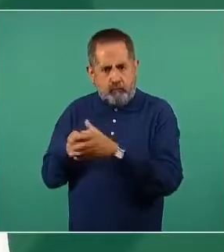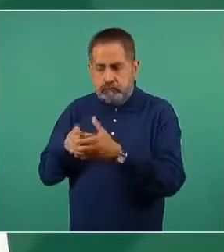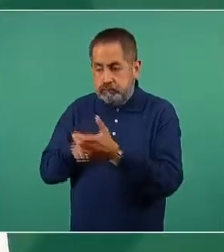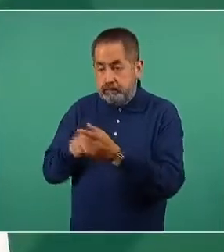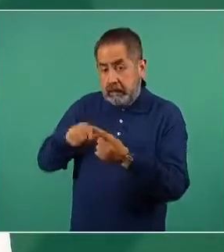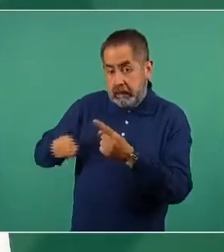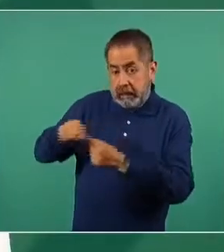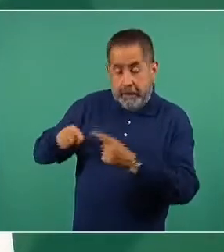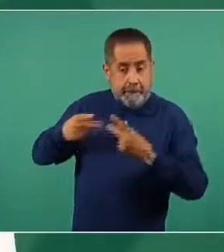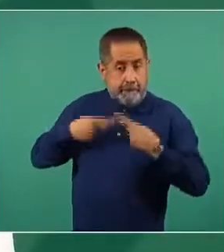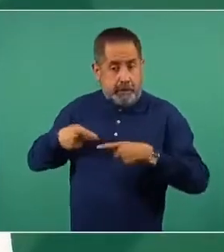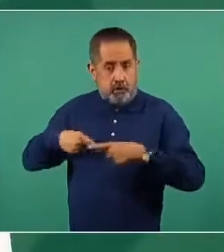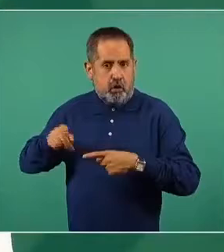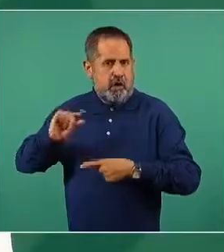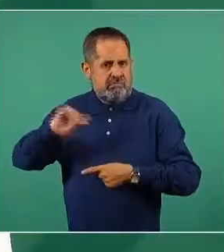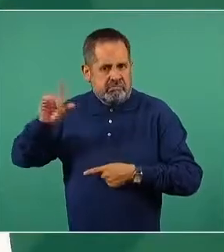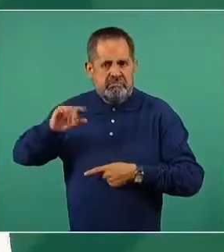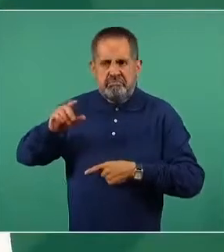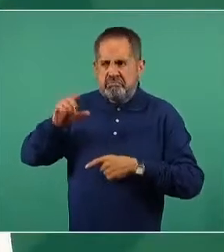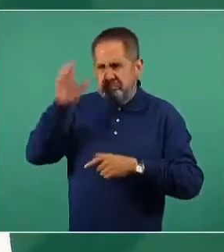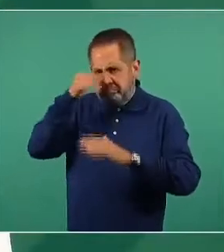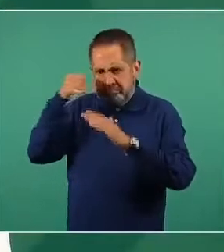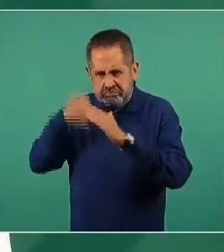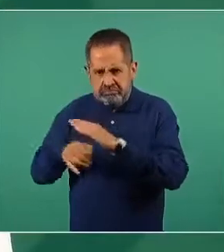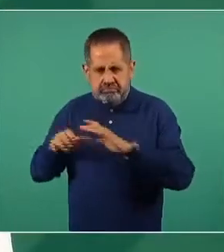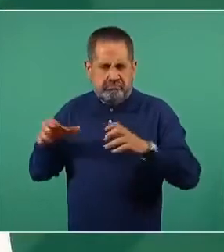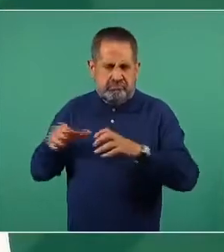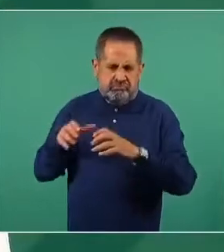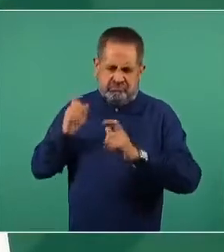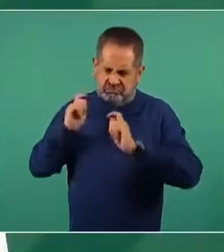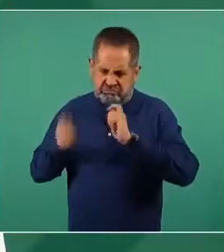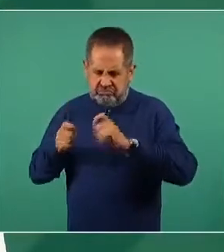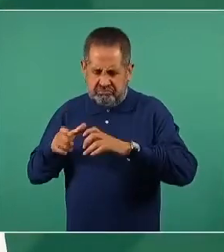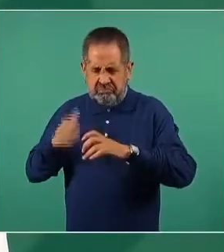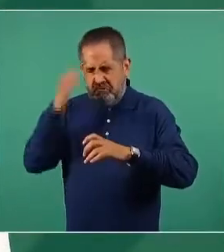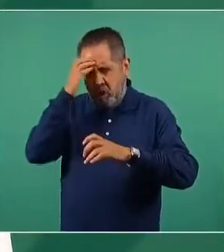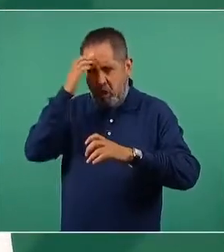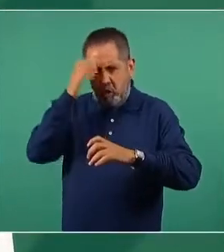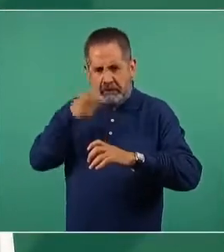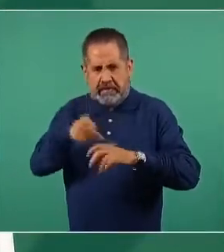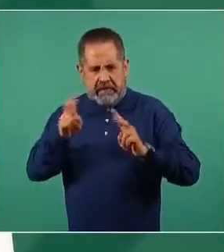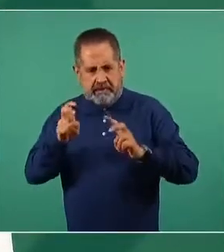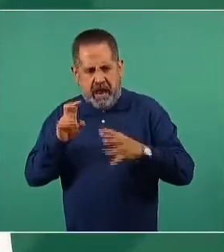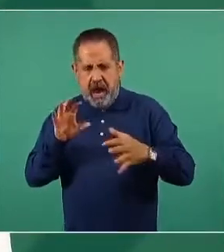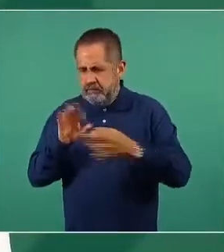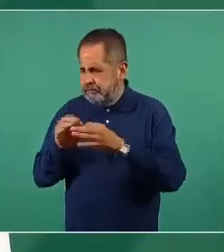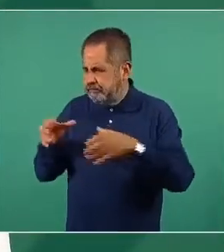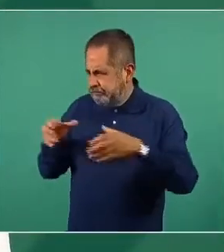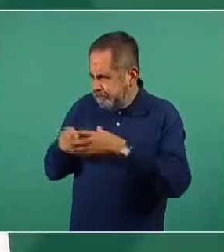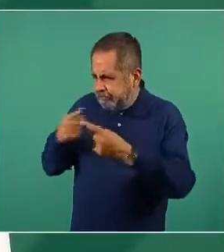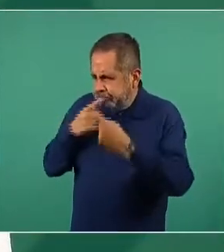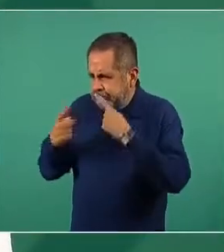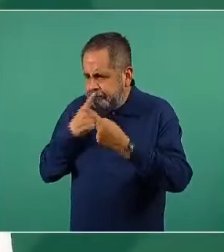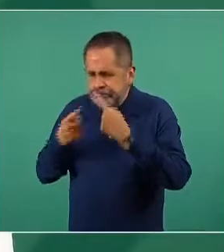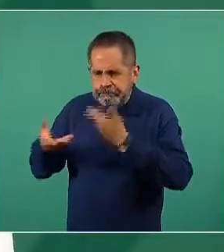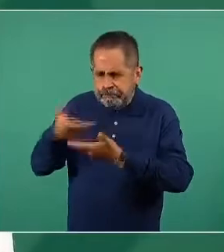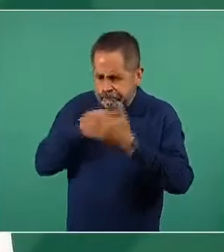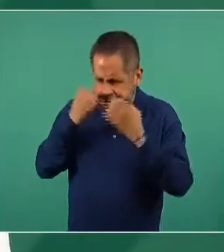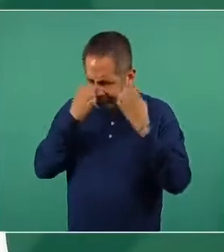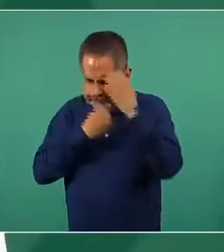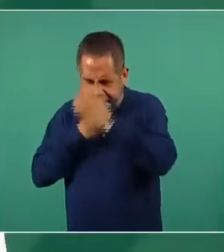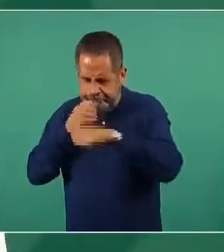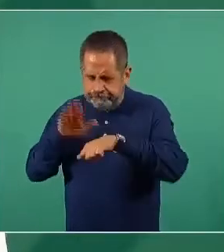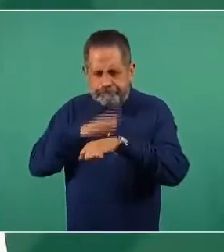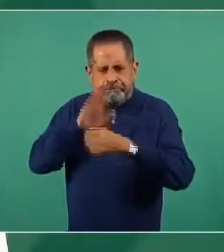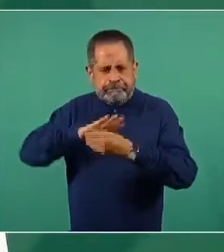personas académicas, científicas, que son familiares de un tema en particular, se reúnen para revisar